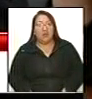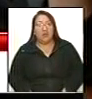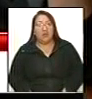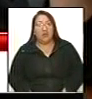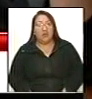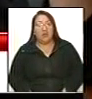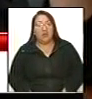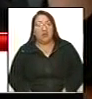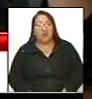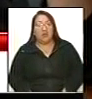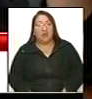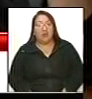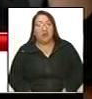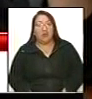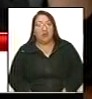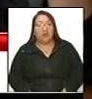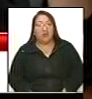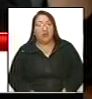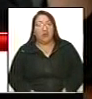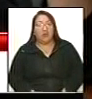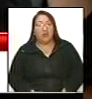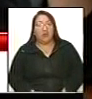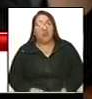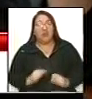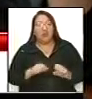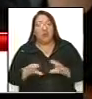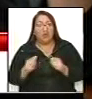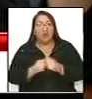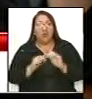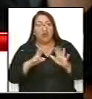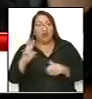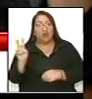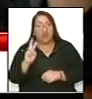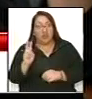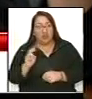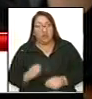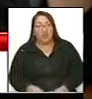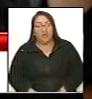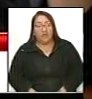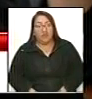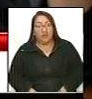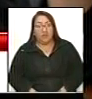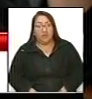Y se hizo con la 822, lo hicimos con la 822, de alguna manera. Entonces,